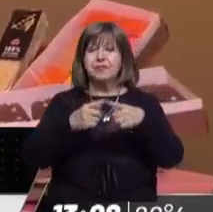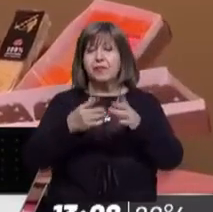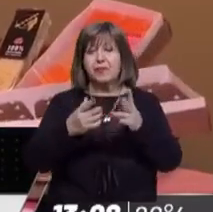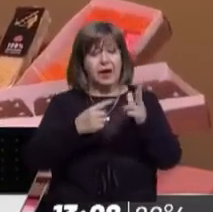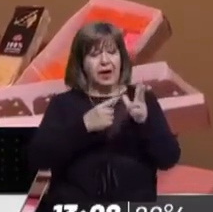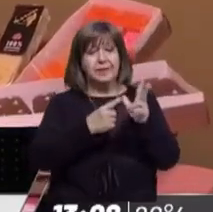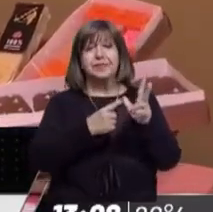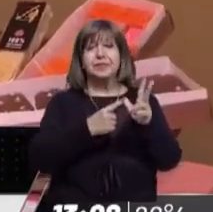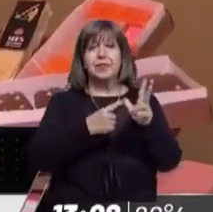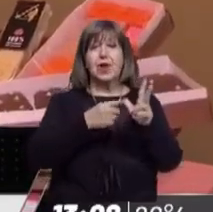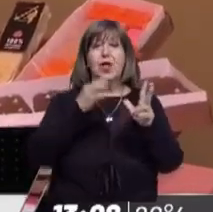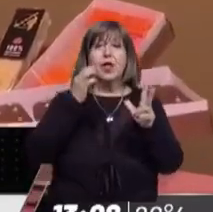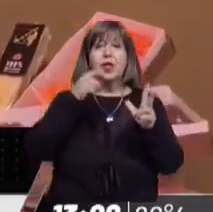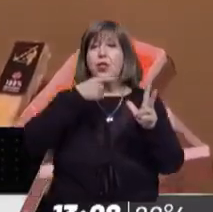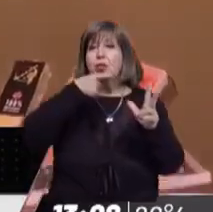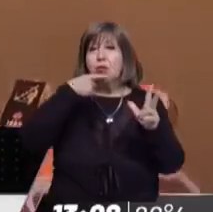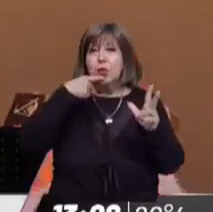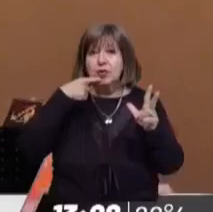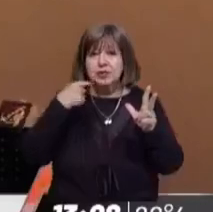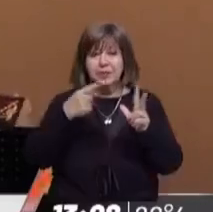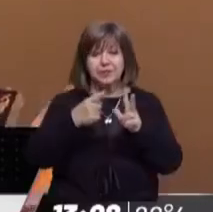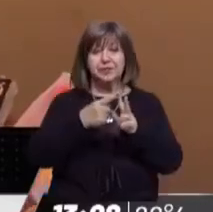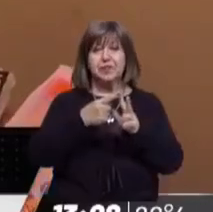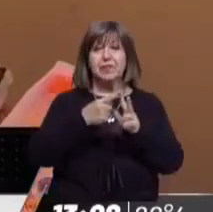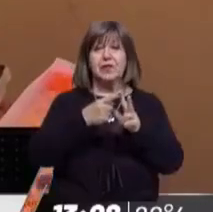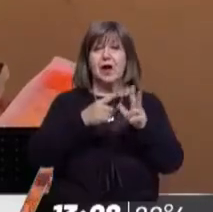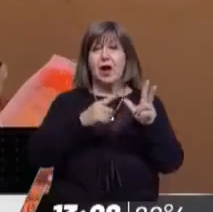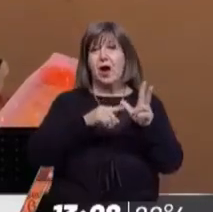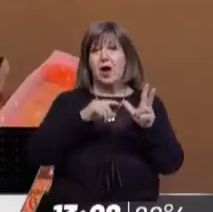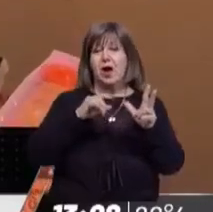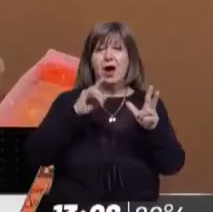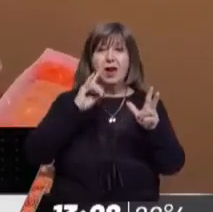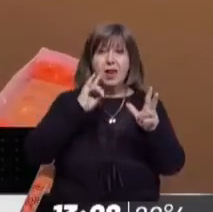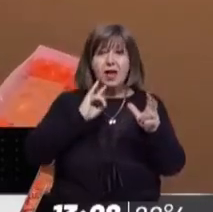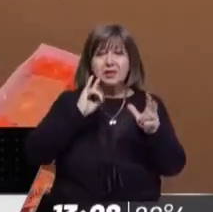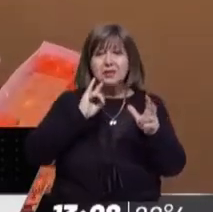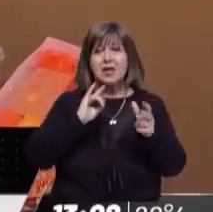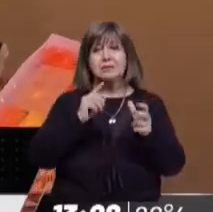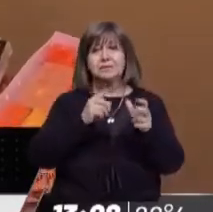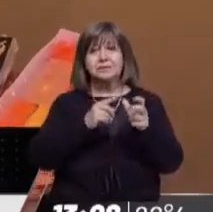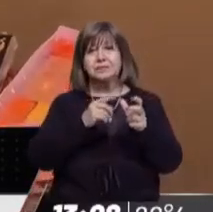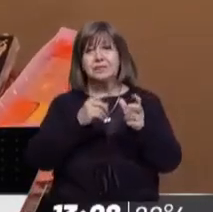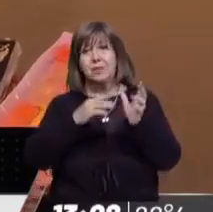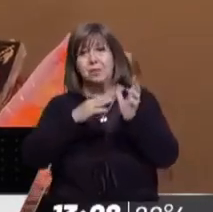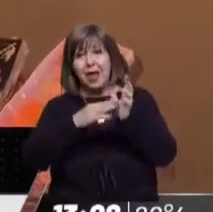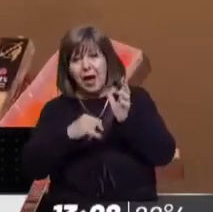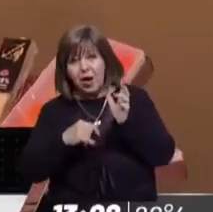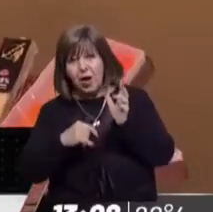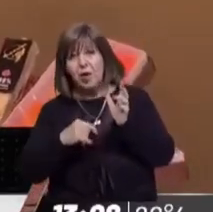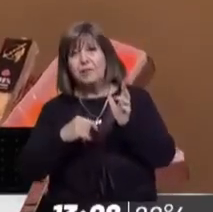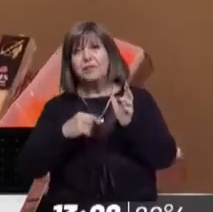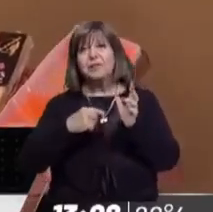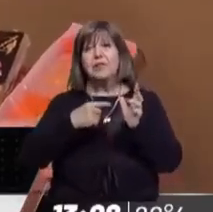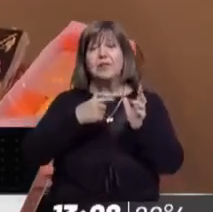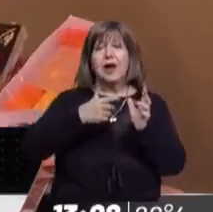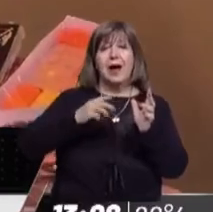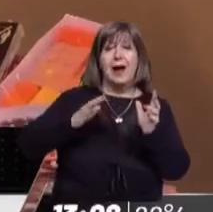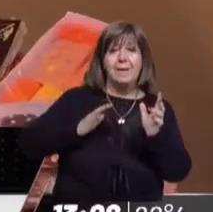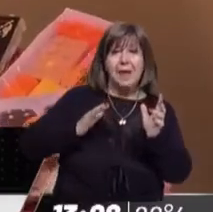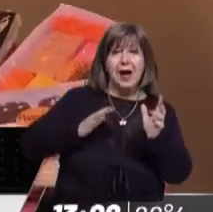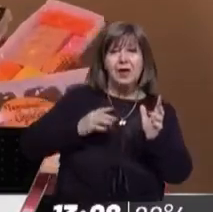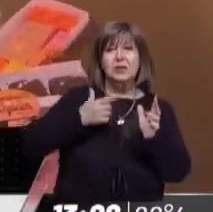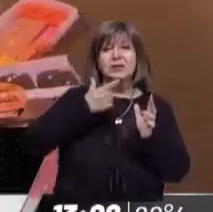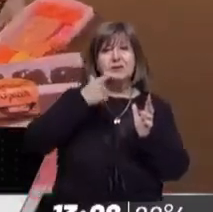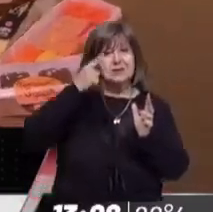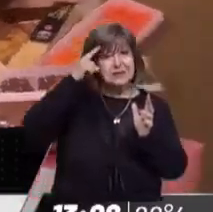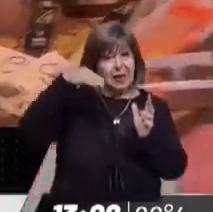tres sabores que conocemos todos, que es leche, semi-amargo y blanco. Felicitaciones, excelente laburo. La